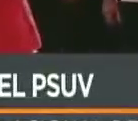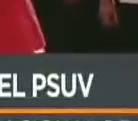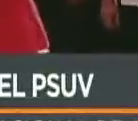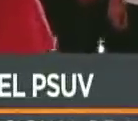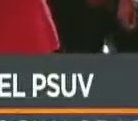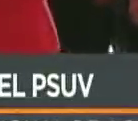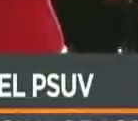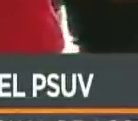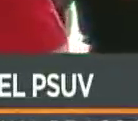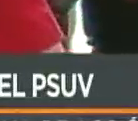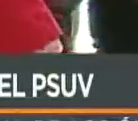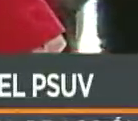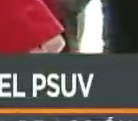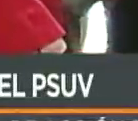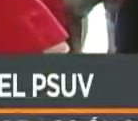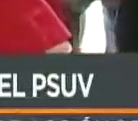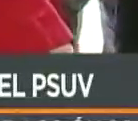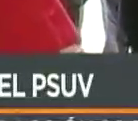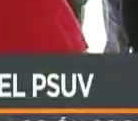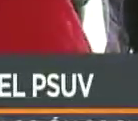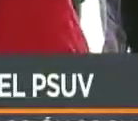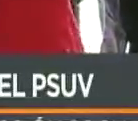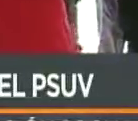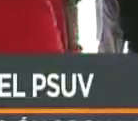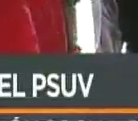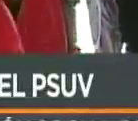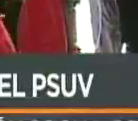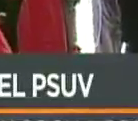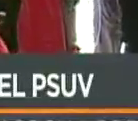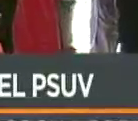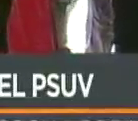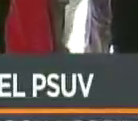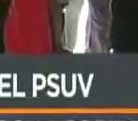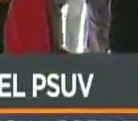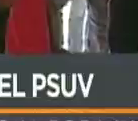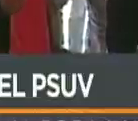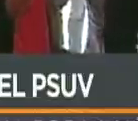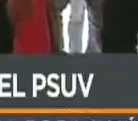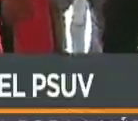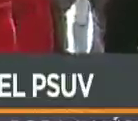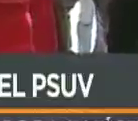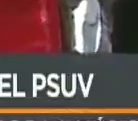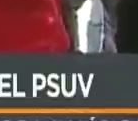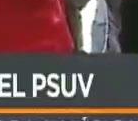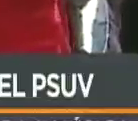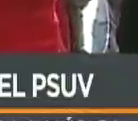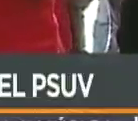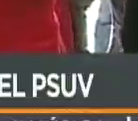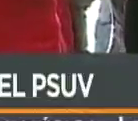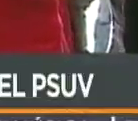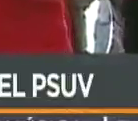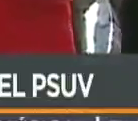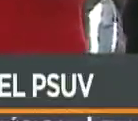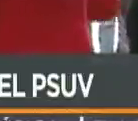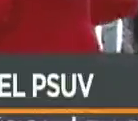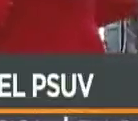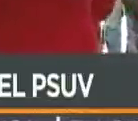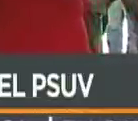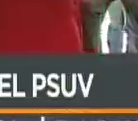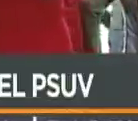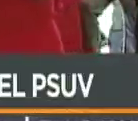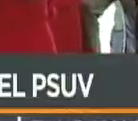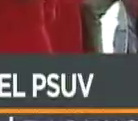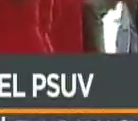un impacto importante en lo que se refiere a la organización, a la movilización que ha tenido también